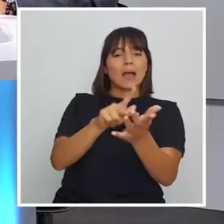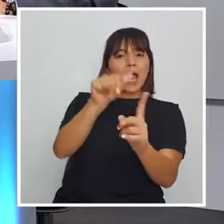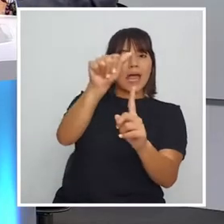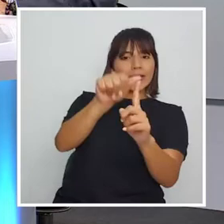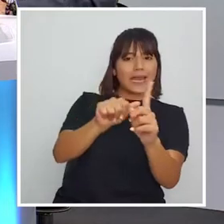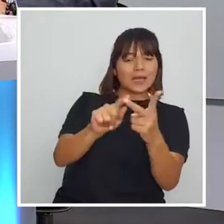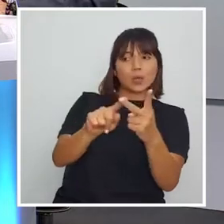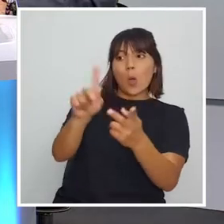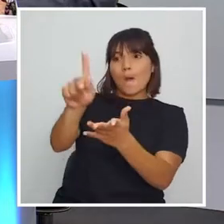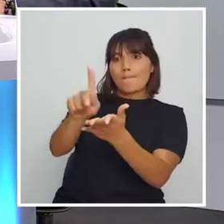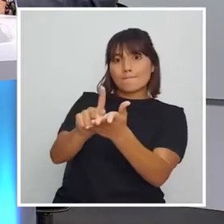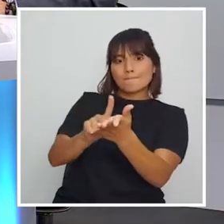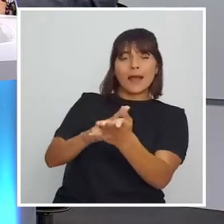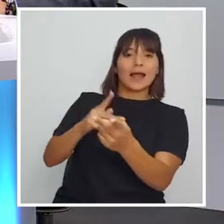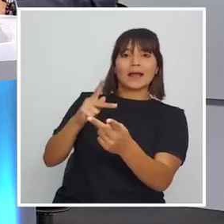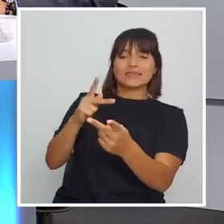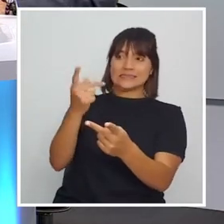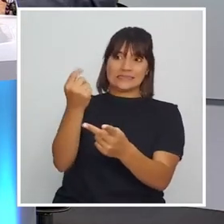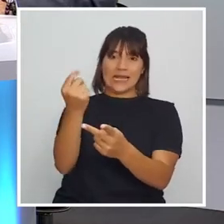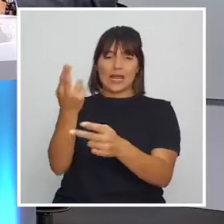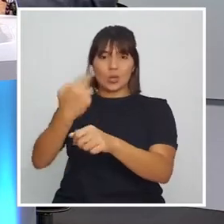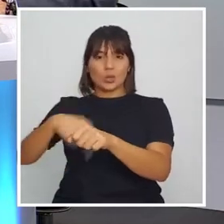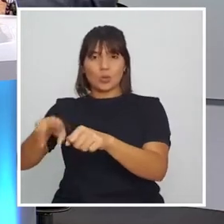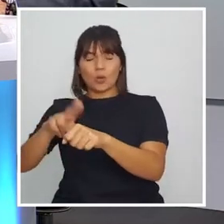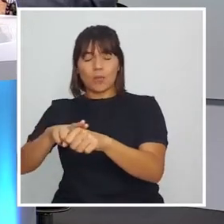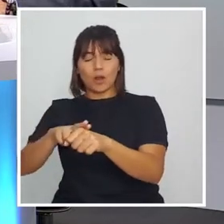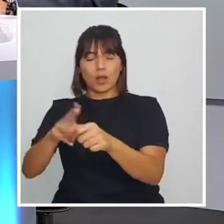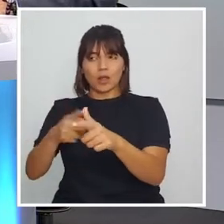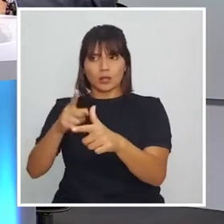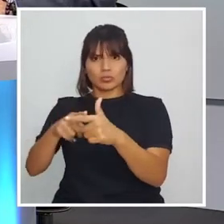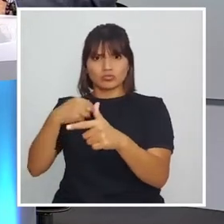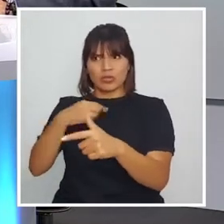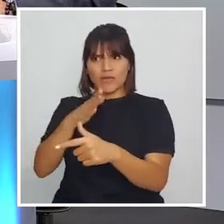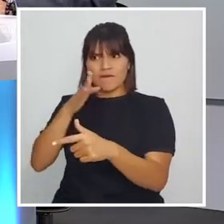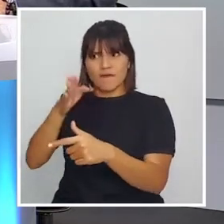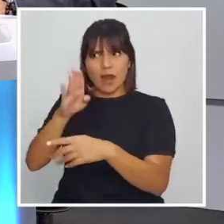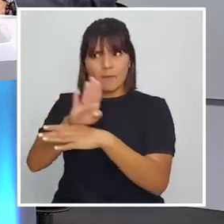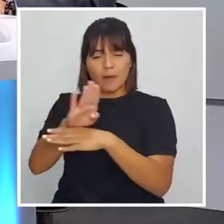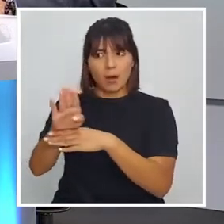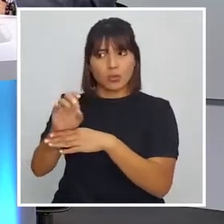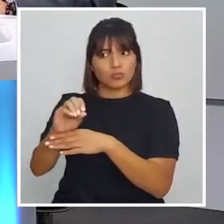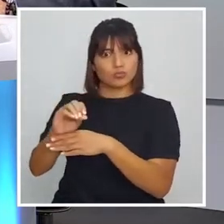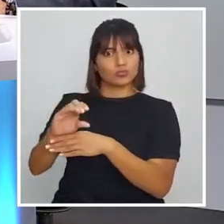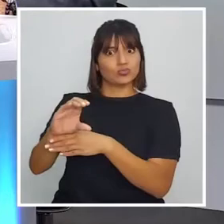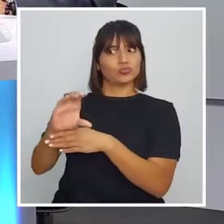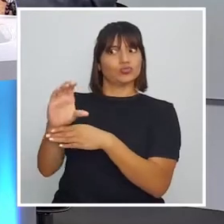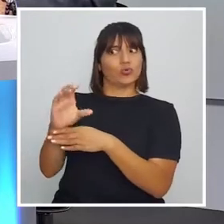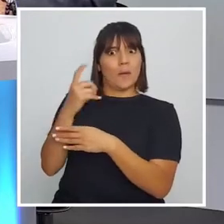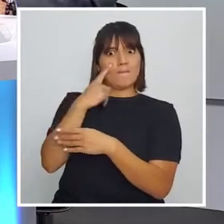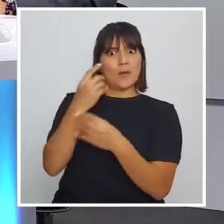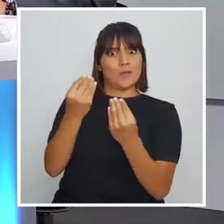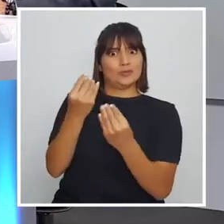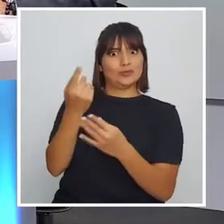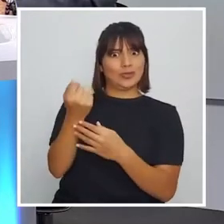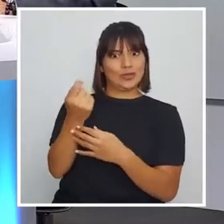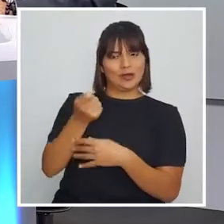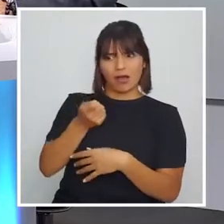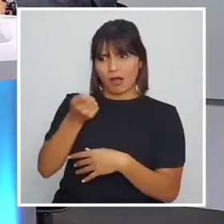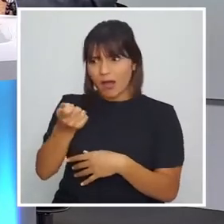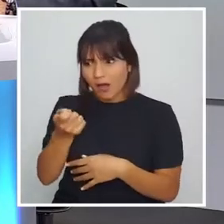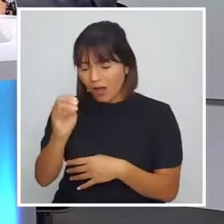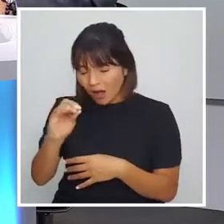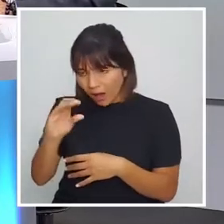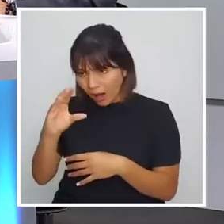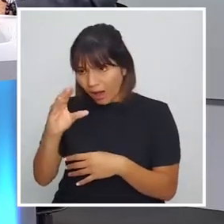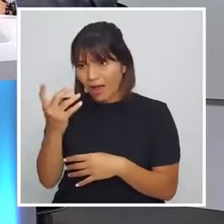llega a su cuenta, ¿verdad? Y ve ese monto un poco distinto, ¿verdad? Y ahí es como usted dice, tal vez hay que pensar en frío y